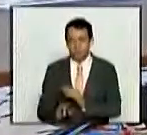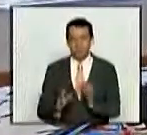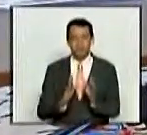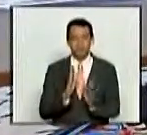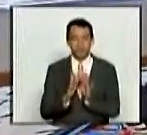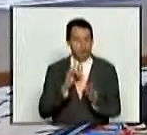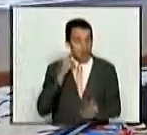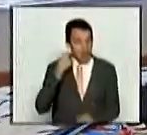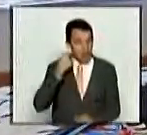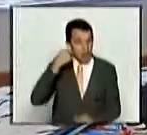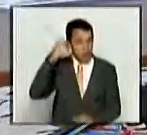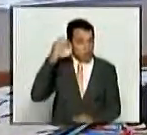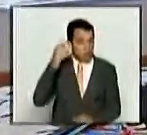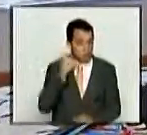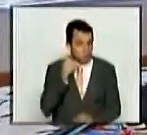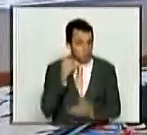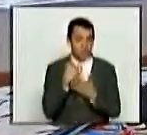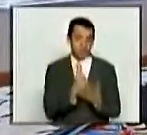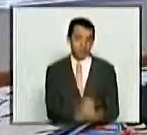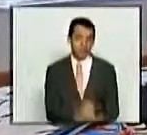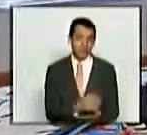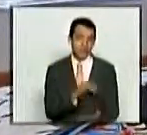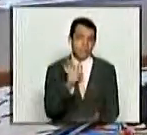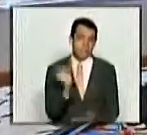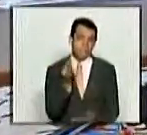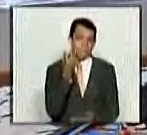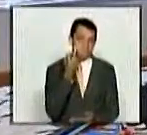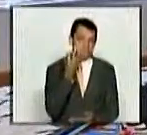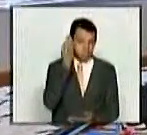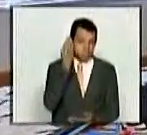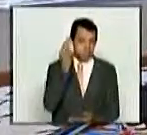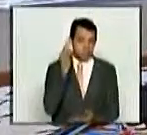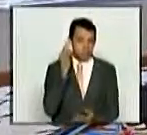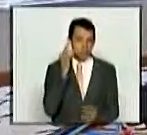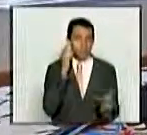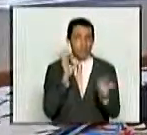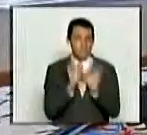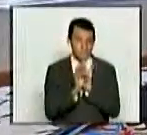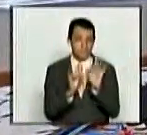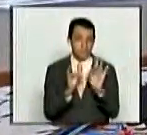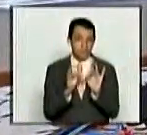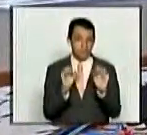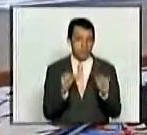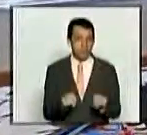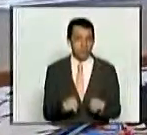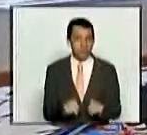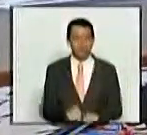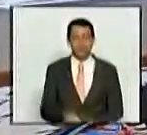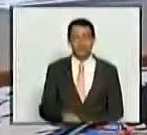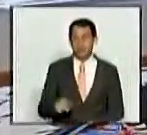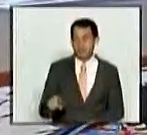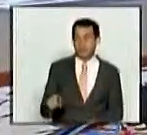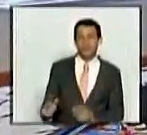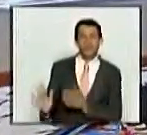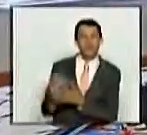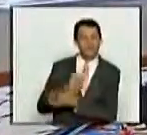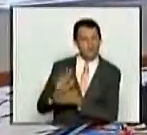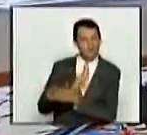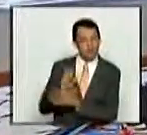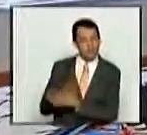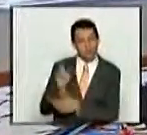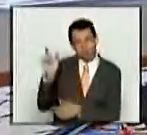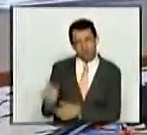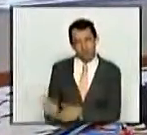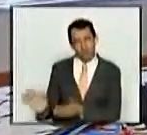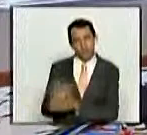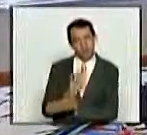aurículo, es un complemento con la acupuntura y demás, fabuloso para este tipo de dolores. Vamos a procurar escuchar un poco lo que sucede acá con